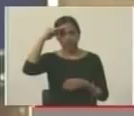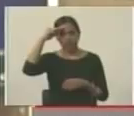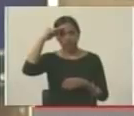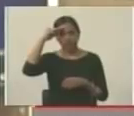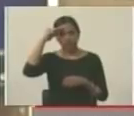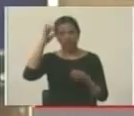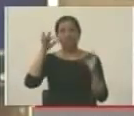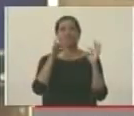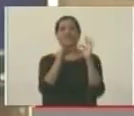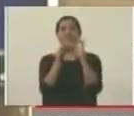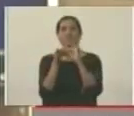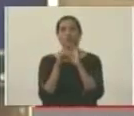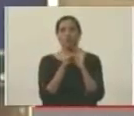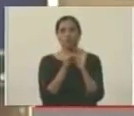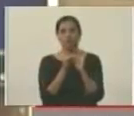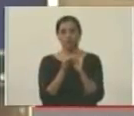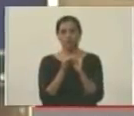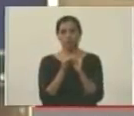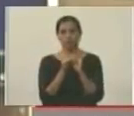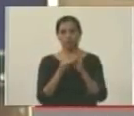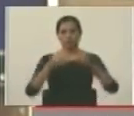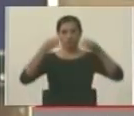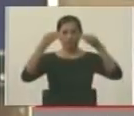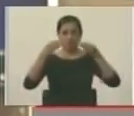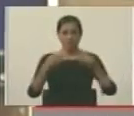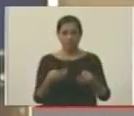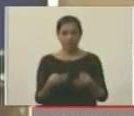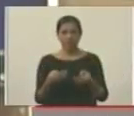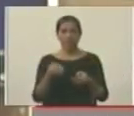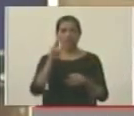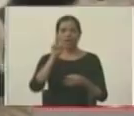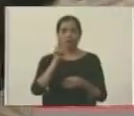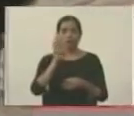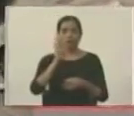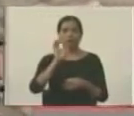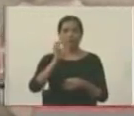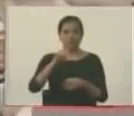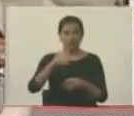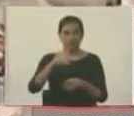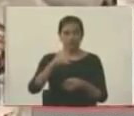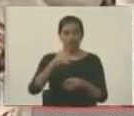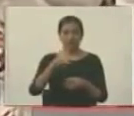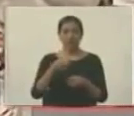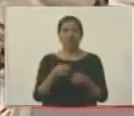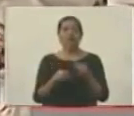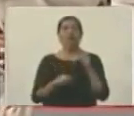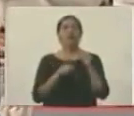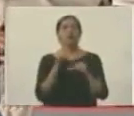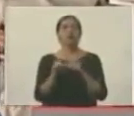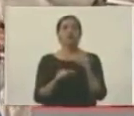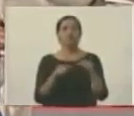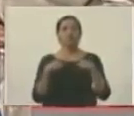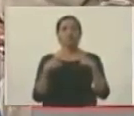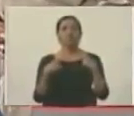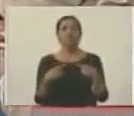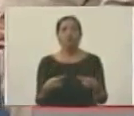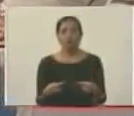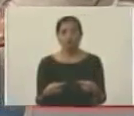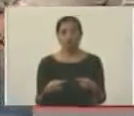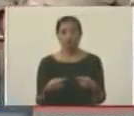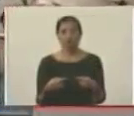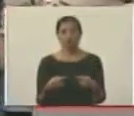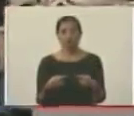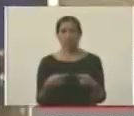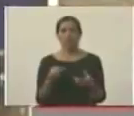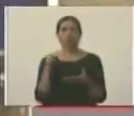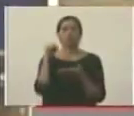se unan firmemente a las UVC, a los colectivos populares, a los